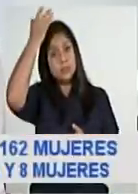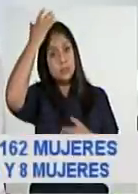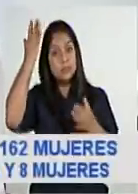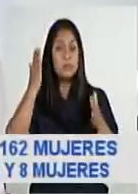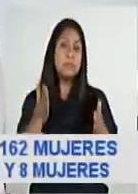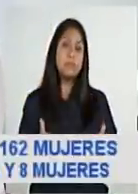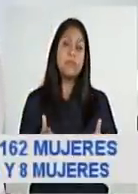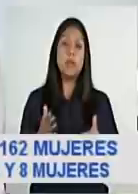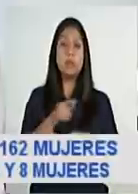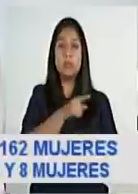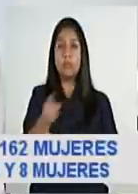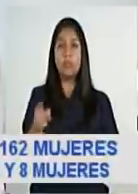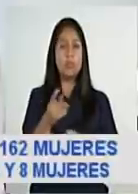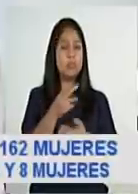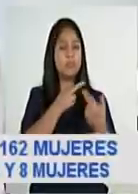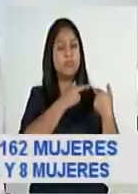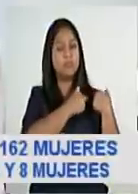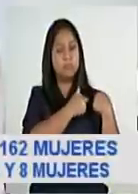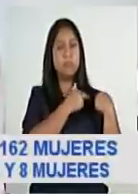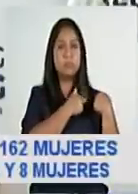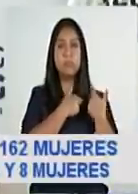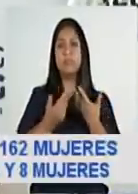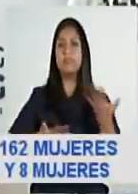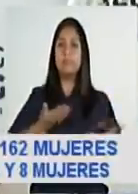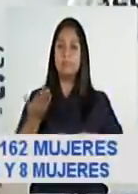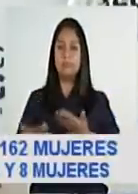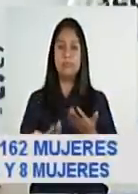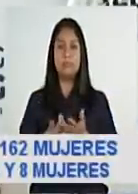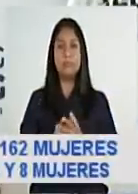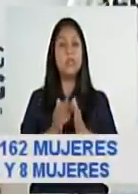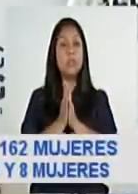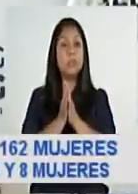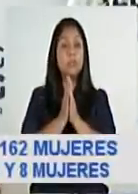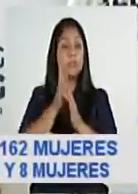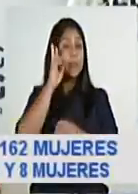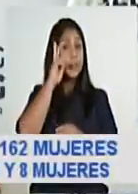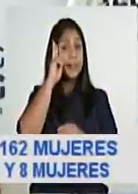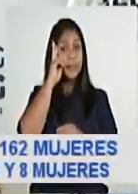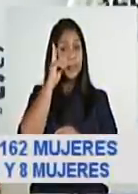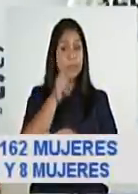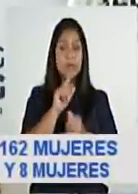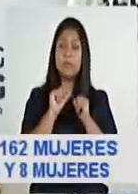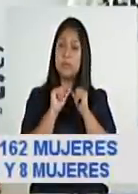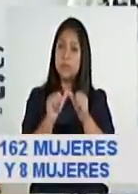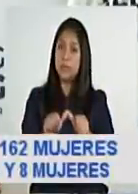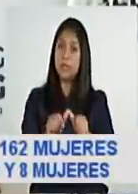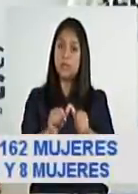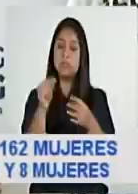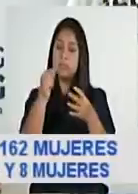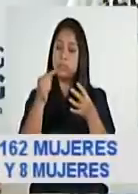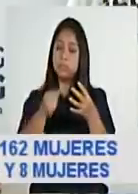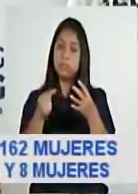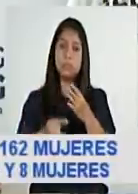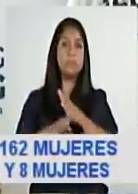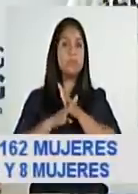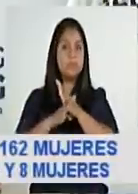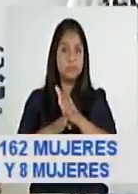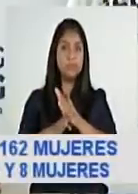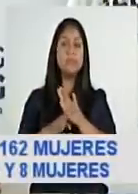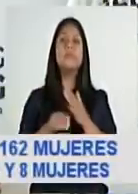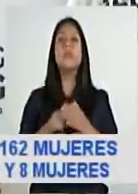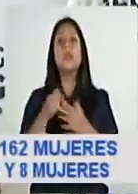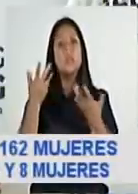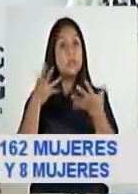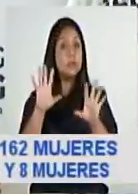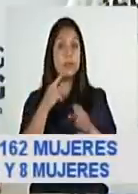paramédico, por ese gran compromiso. Por favor, recordemos continuar con todas las medidas preventivas